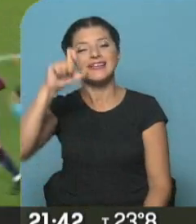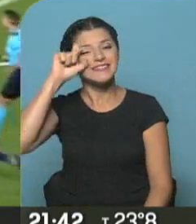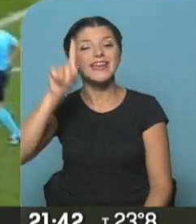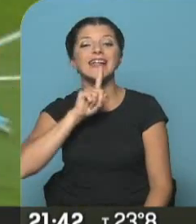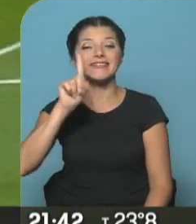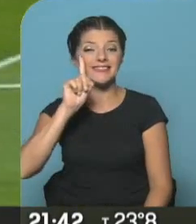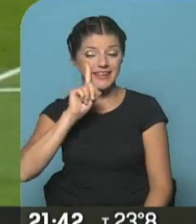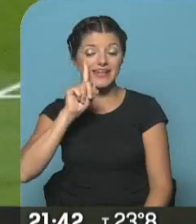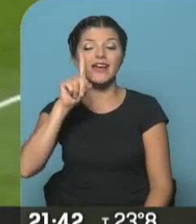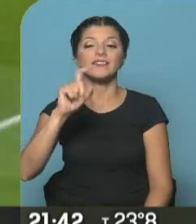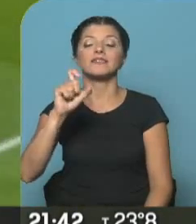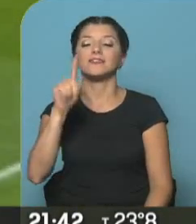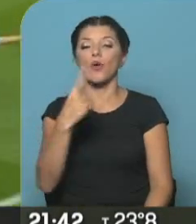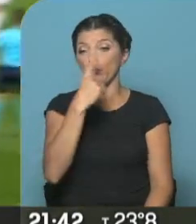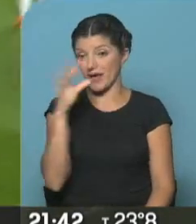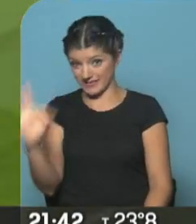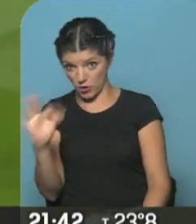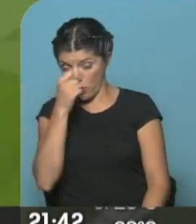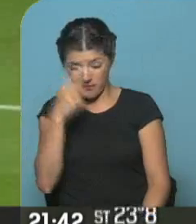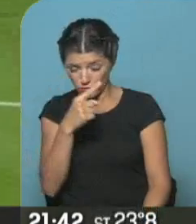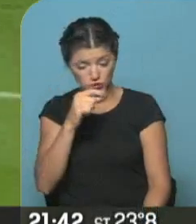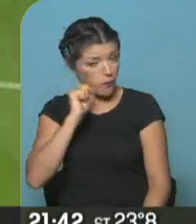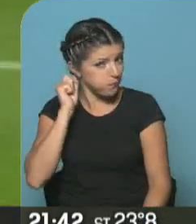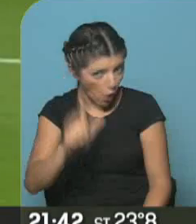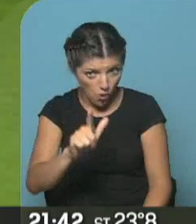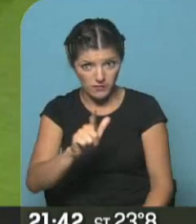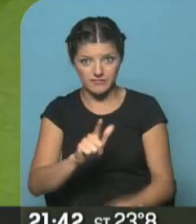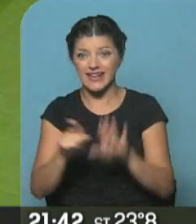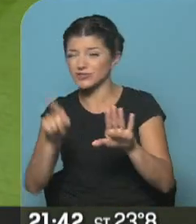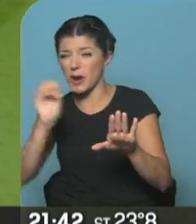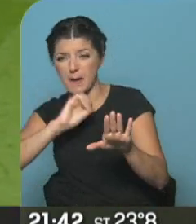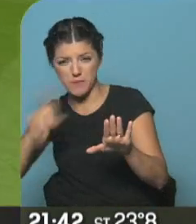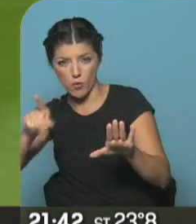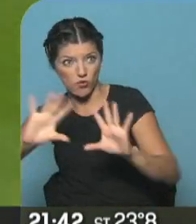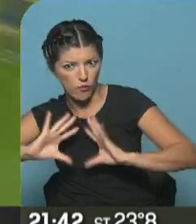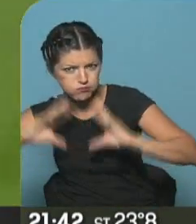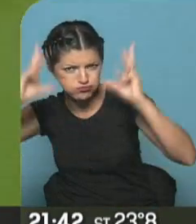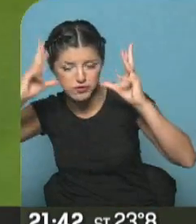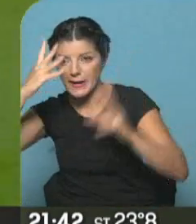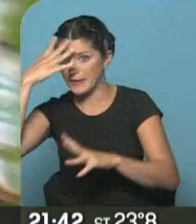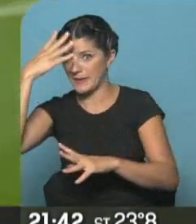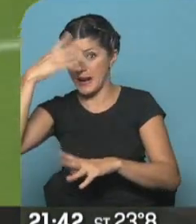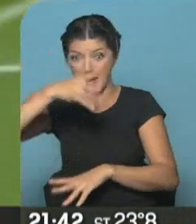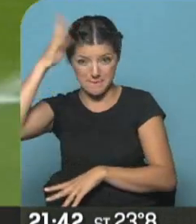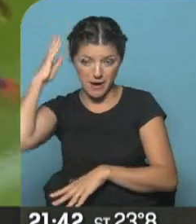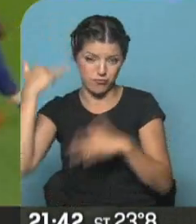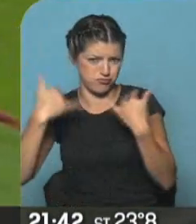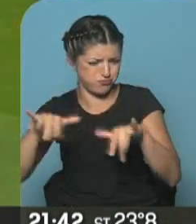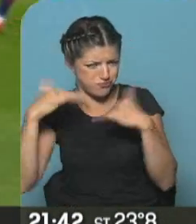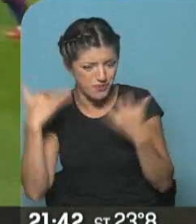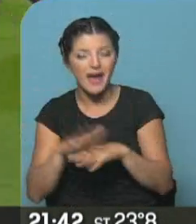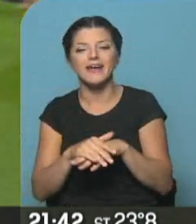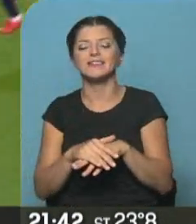1-0 al Paris Saint-Germain al minuto de juego. Lo peor que podéis hacer con el Paris Saint-Germain es enojarlo a Neymar. Ponía el partido 1-1 y